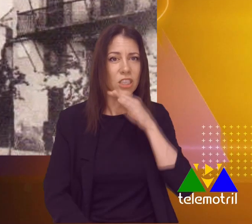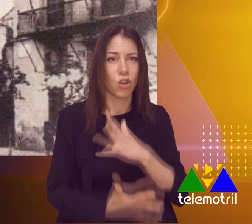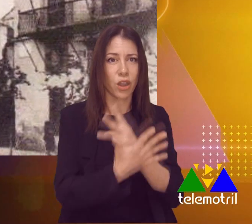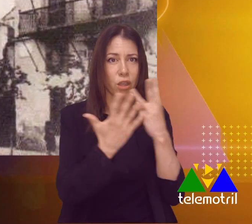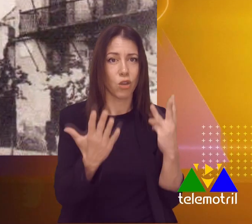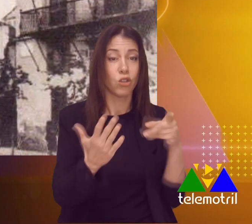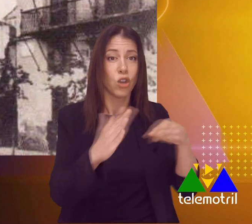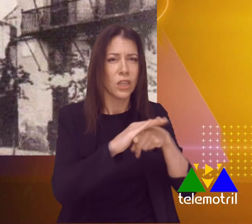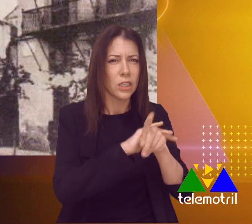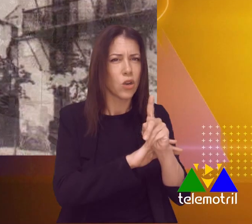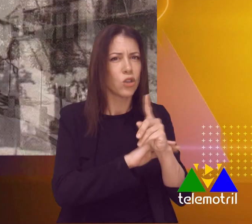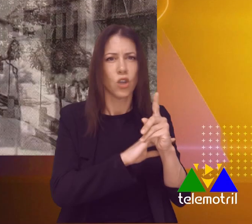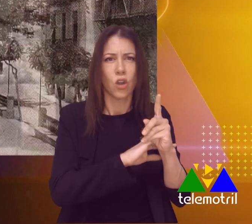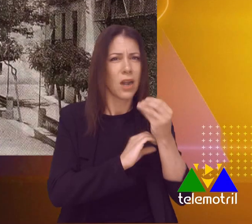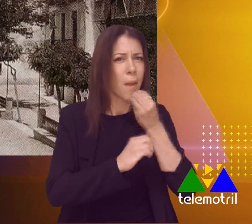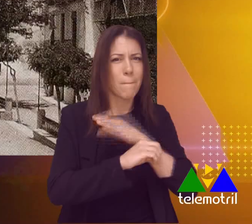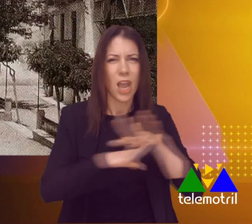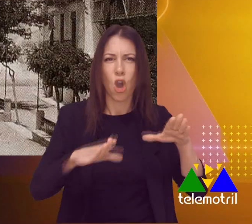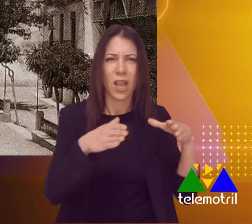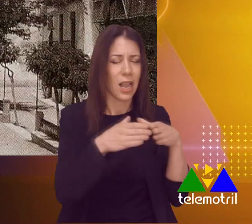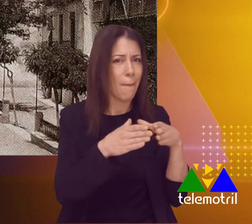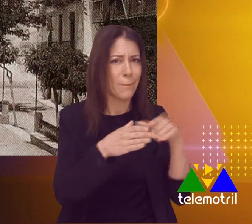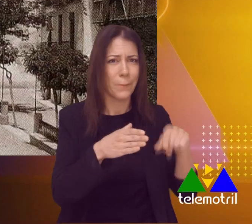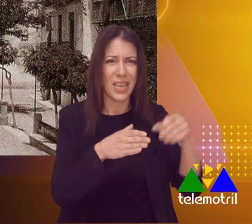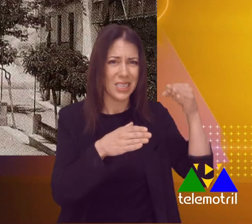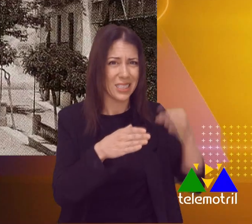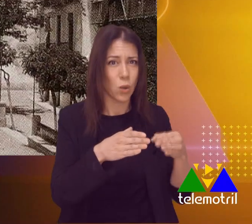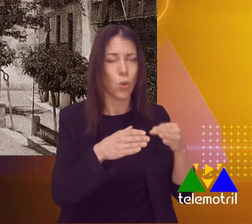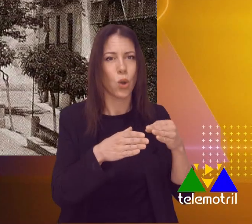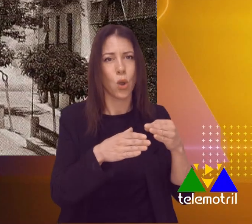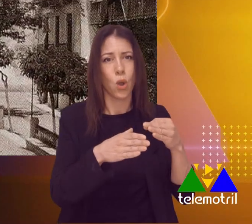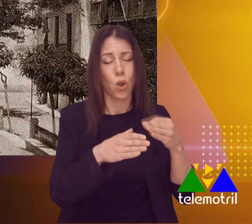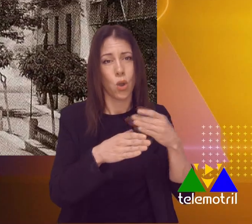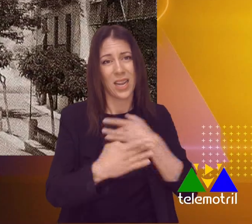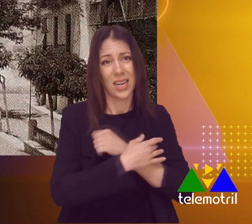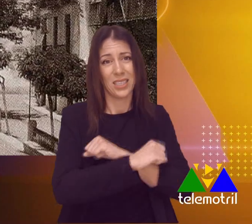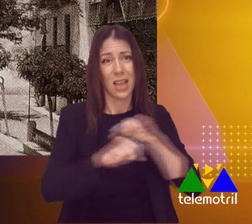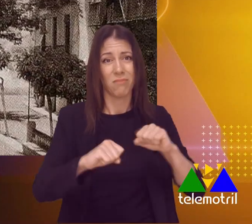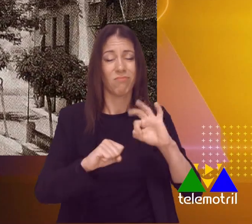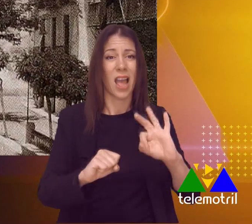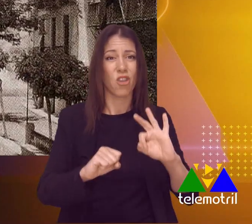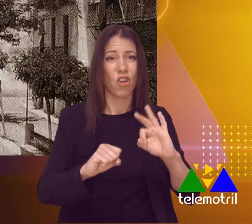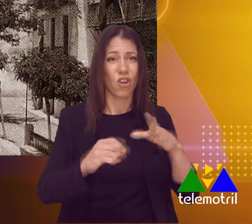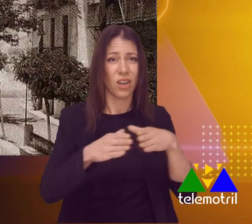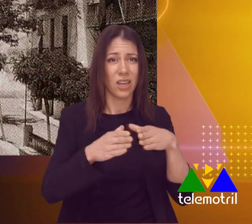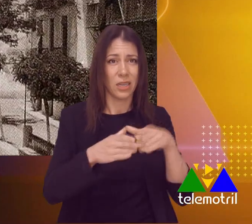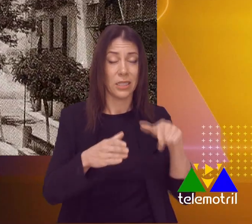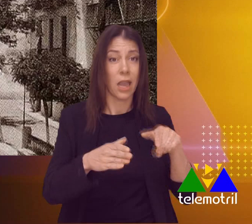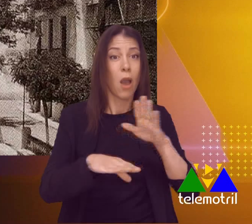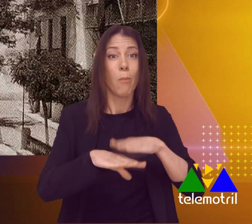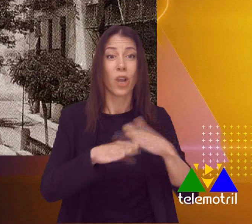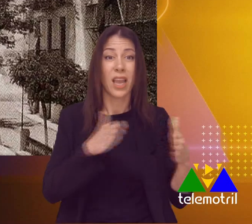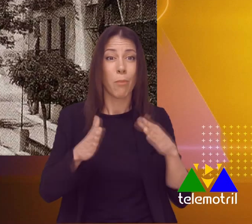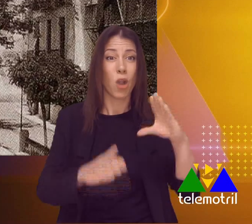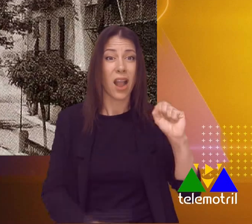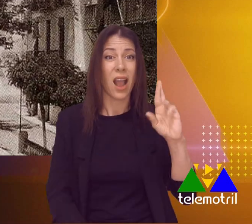lo desarrolla en la mejor capilla que seguramente tuvo la iglesia mayor en época del cardenal Belluga. El cardenal Belluga era